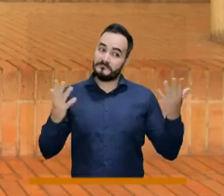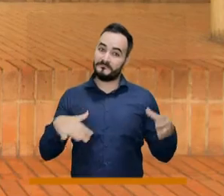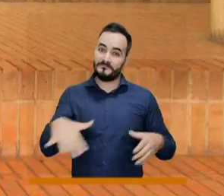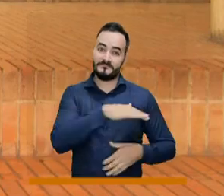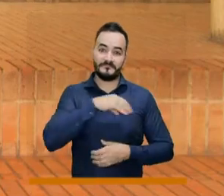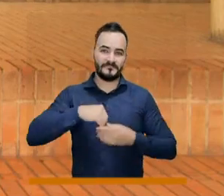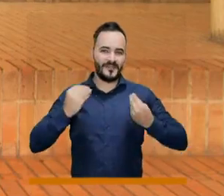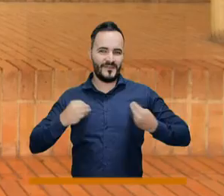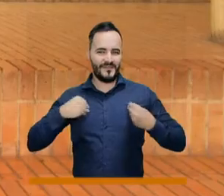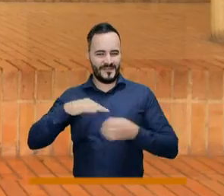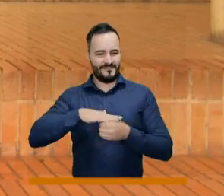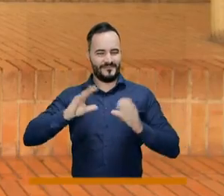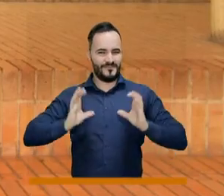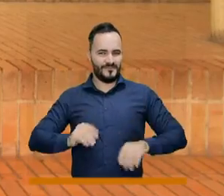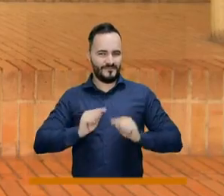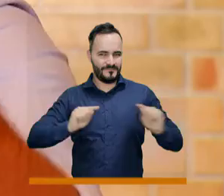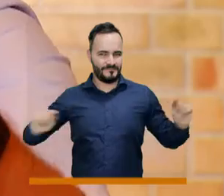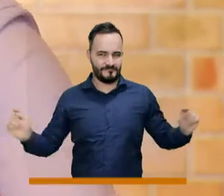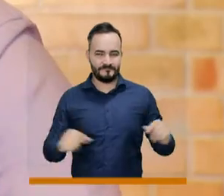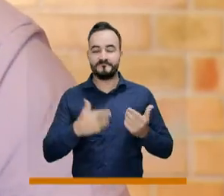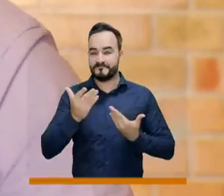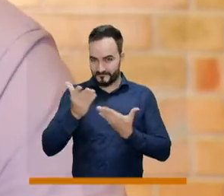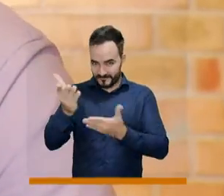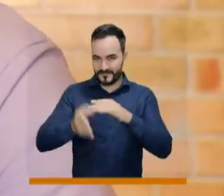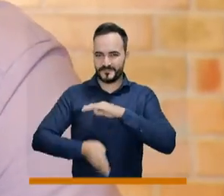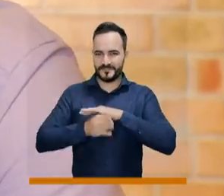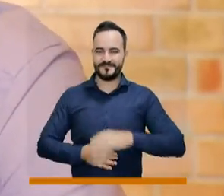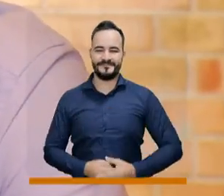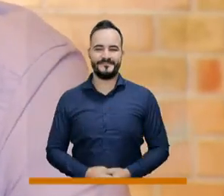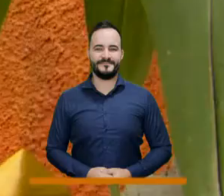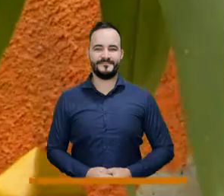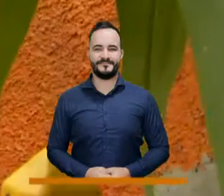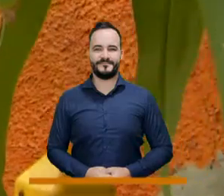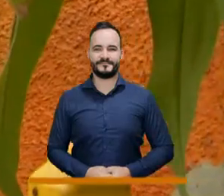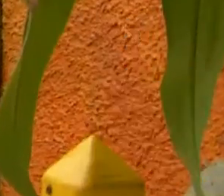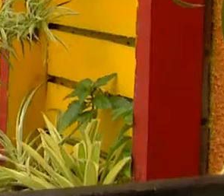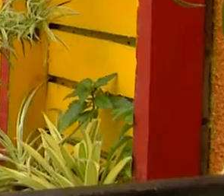gracias por tu opinión, la opinión de los ciudadanos en De Frente a la Gente. Katherine, siga usted.